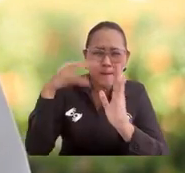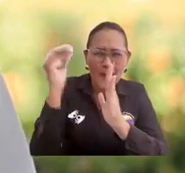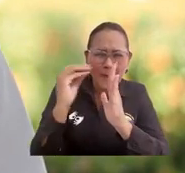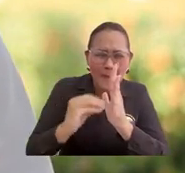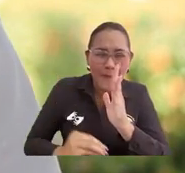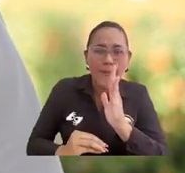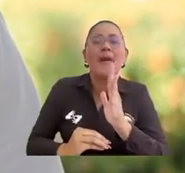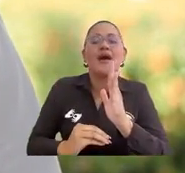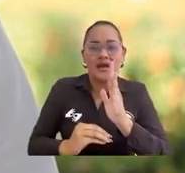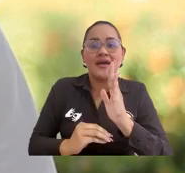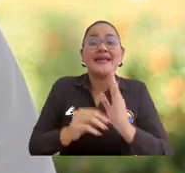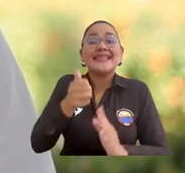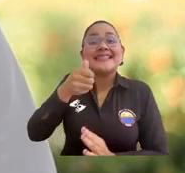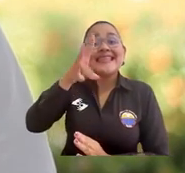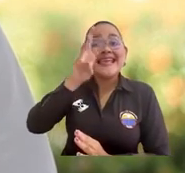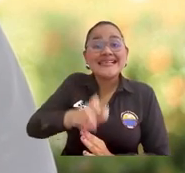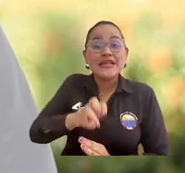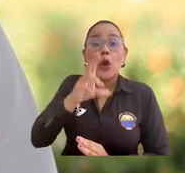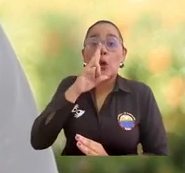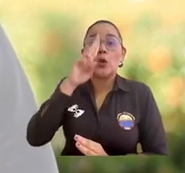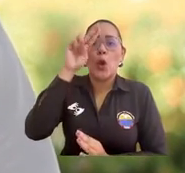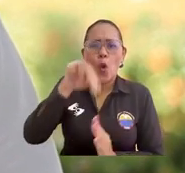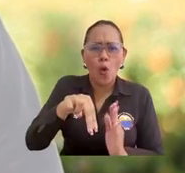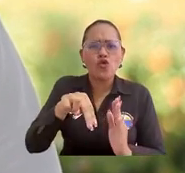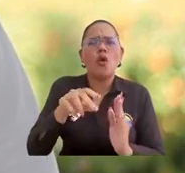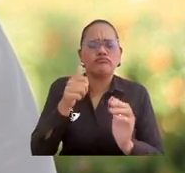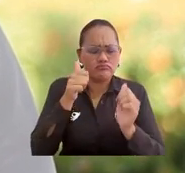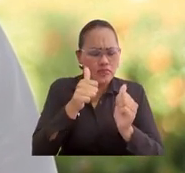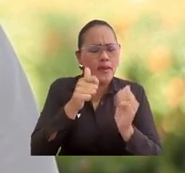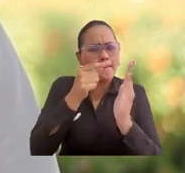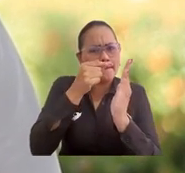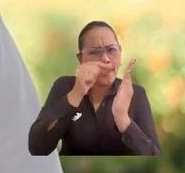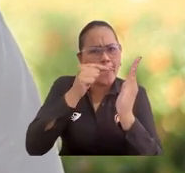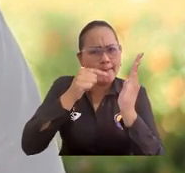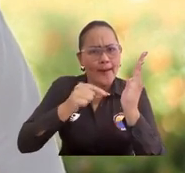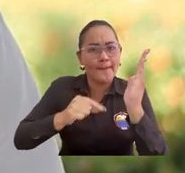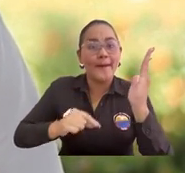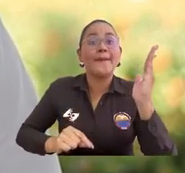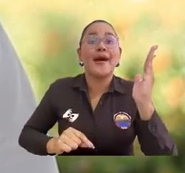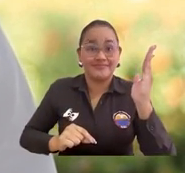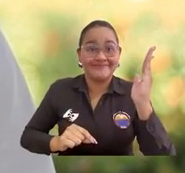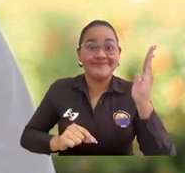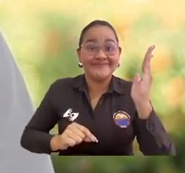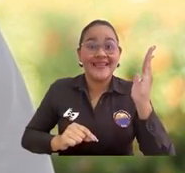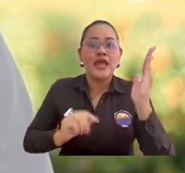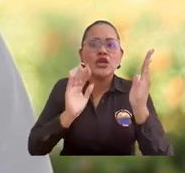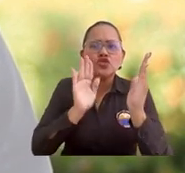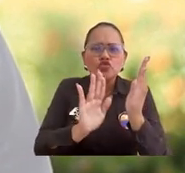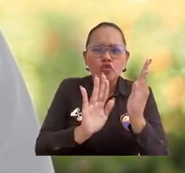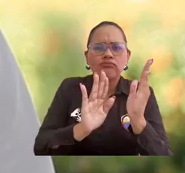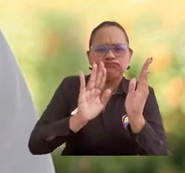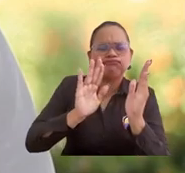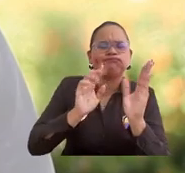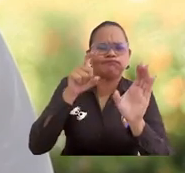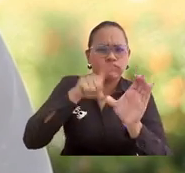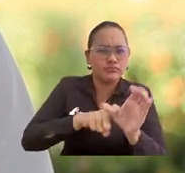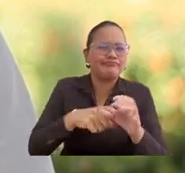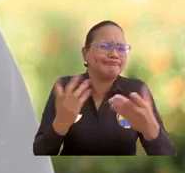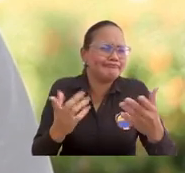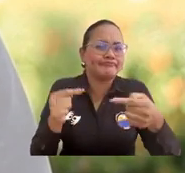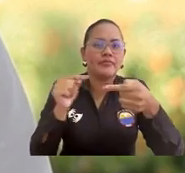de créditos válidos los cuales hará el día 18 de junio donde se tendrán en cuenta que los aspirantes cumplan con los requisitos de